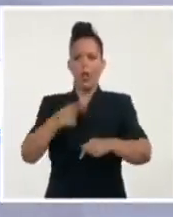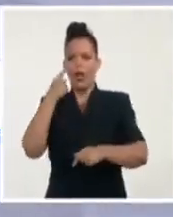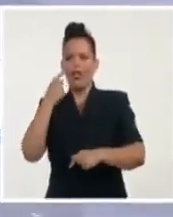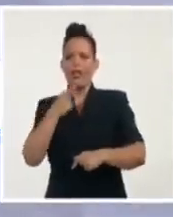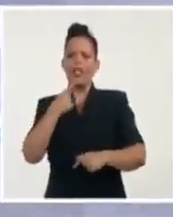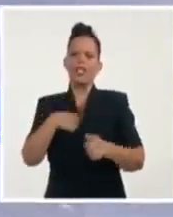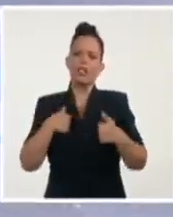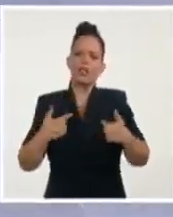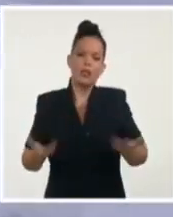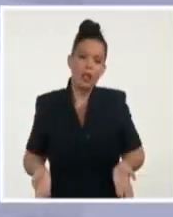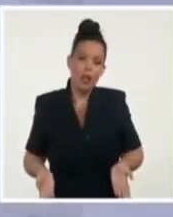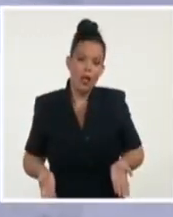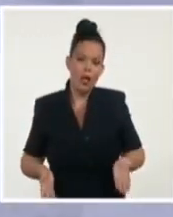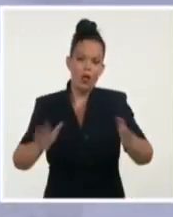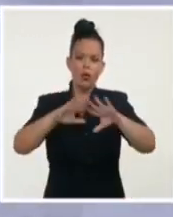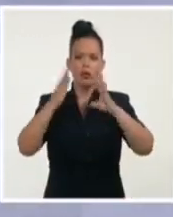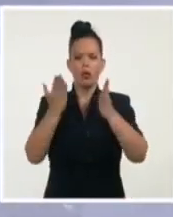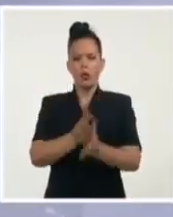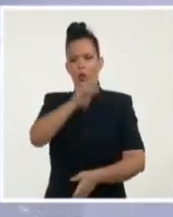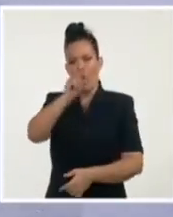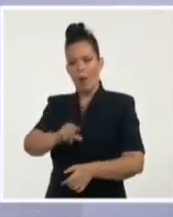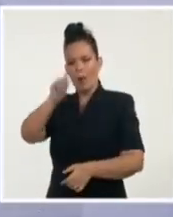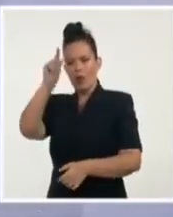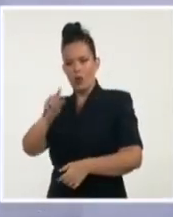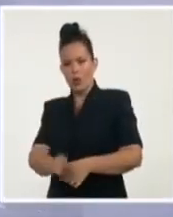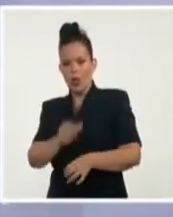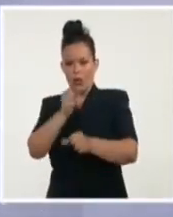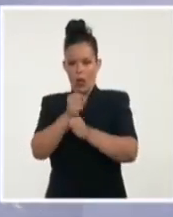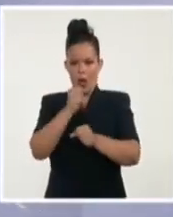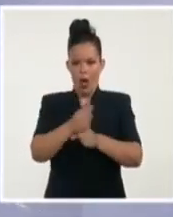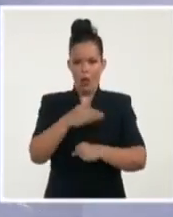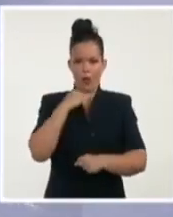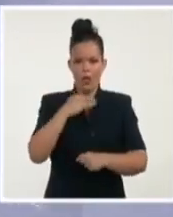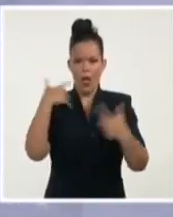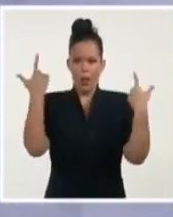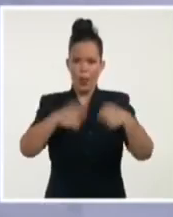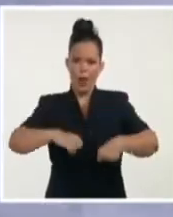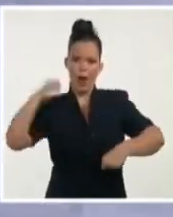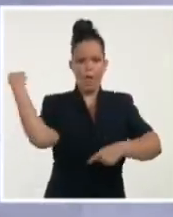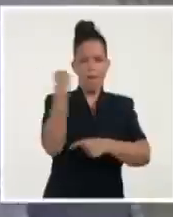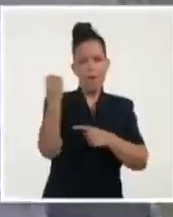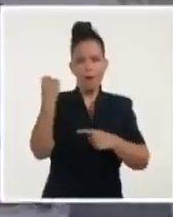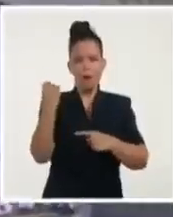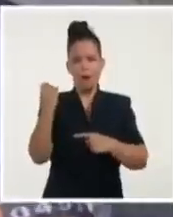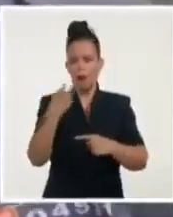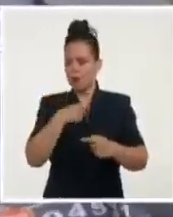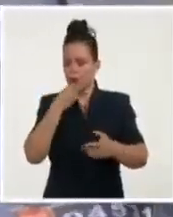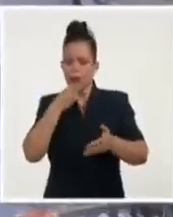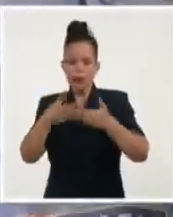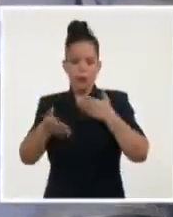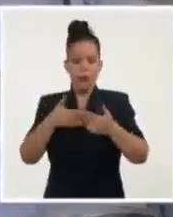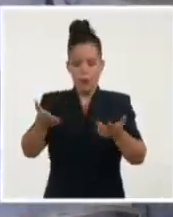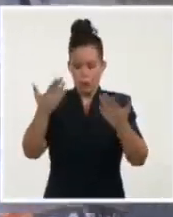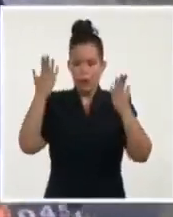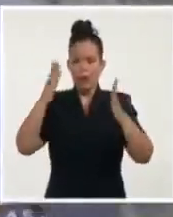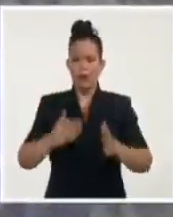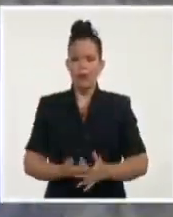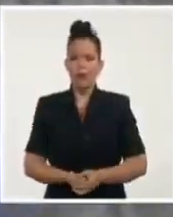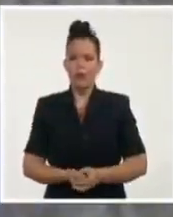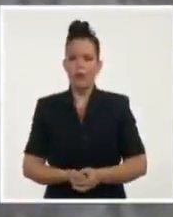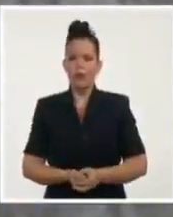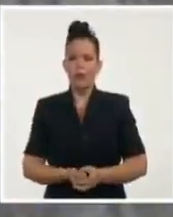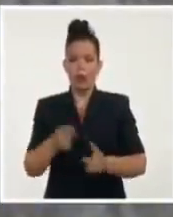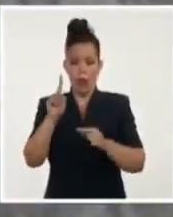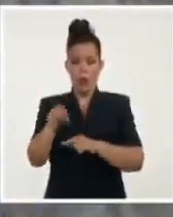me viran el carro patrullero que se encontraba a un costado del Consejo de Tamarindo, y hay uno de los ciudadanos que empieza